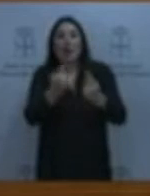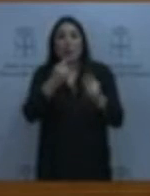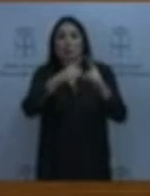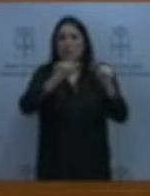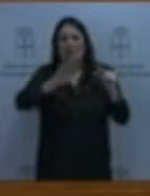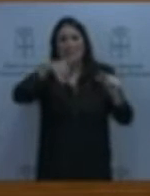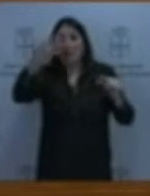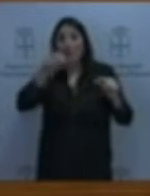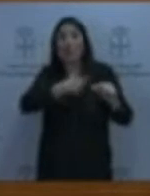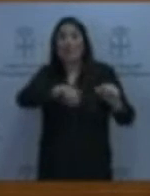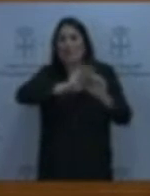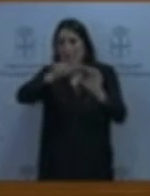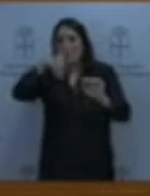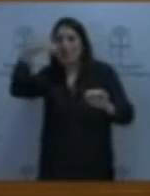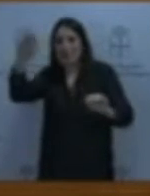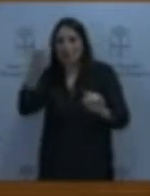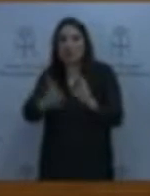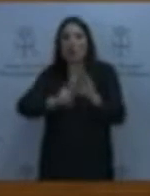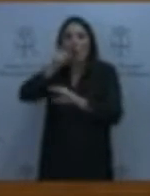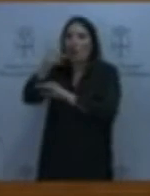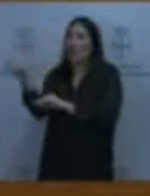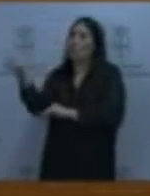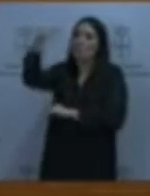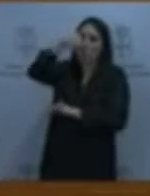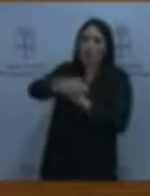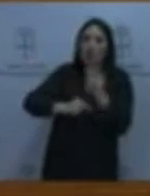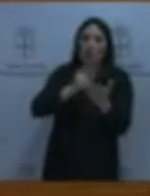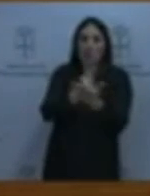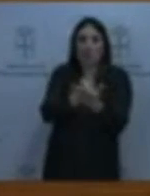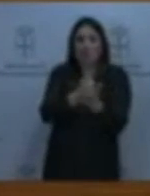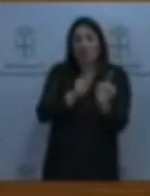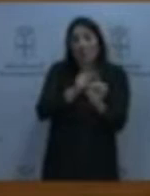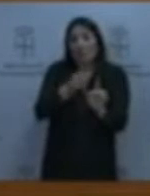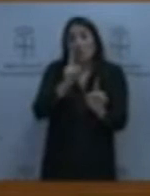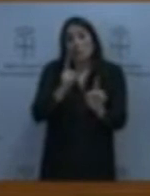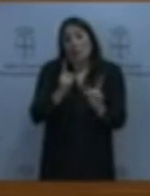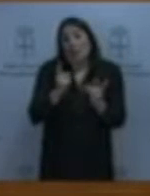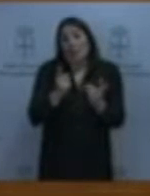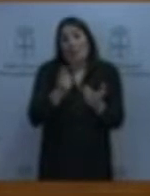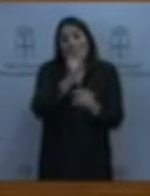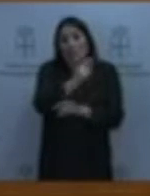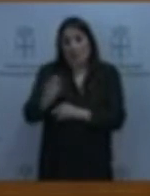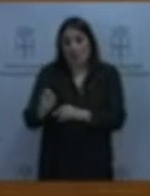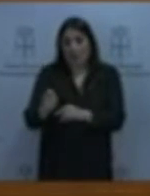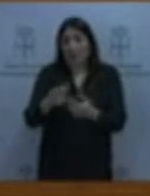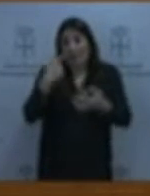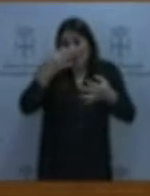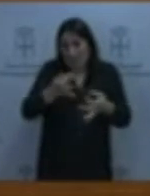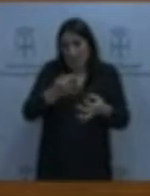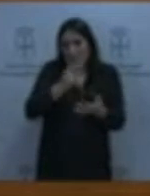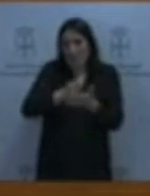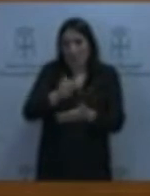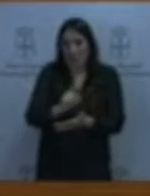Asturias o de España, y se les obligaría a regresar exclusivamente para minorarles la indemnización. Si no regresan por cualquier motivo,